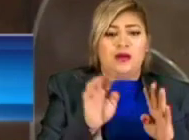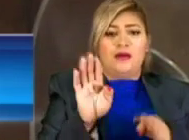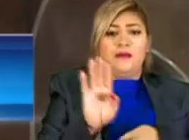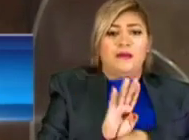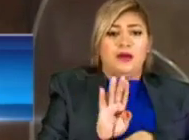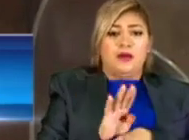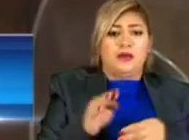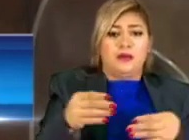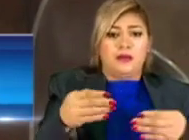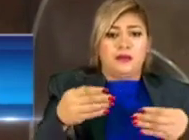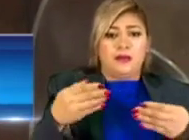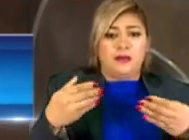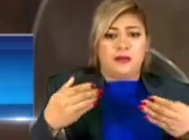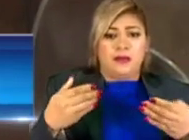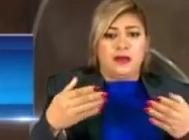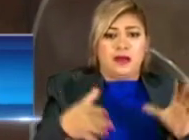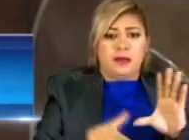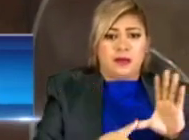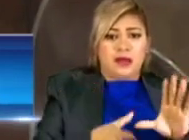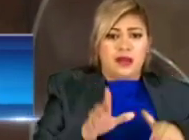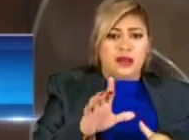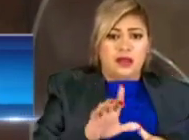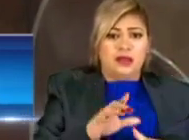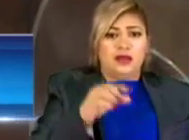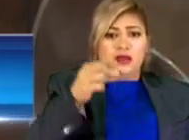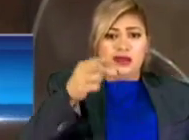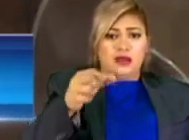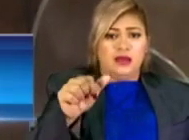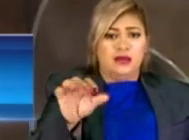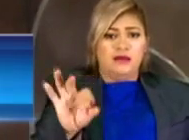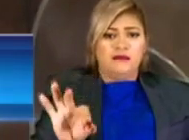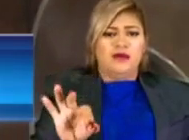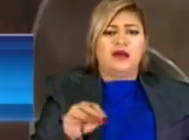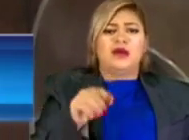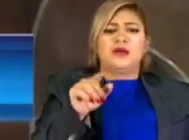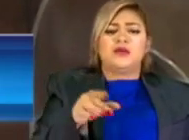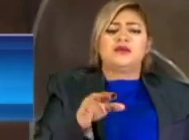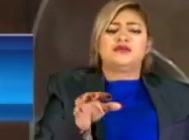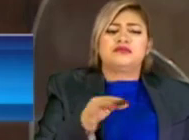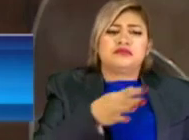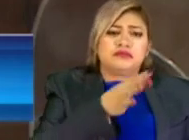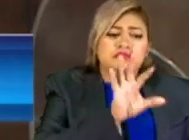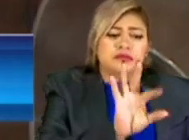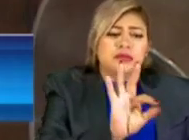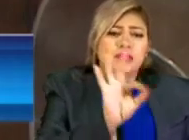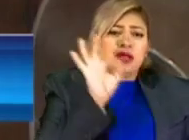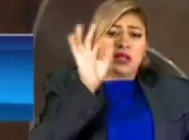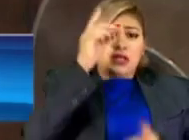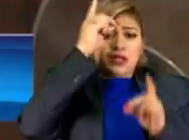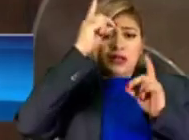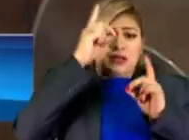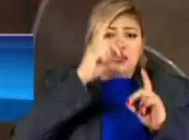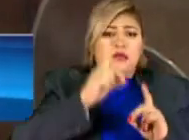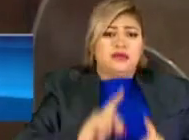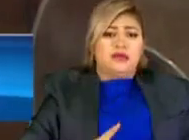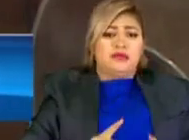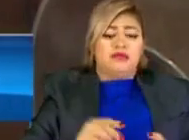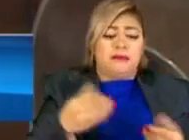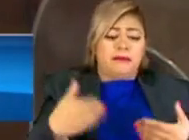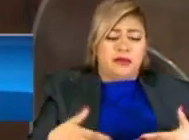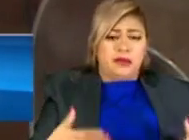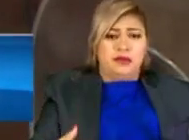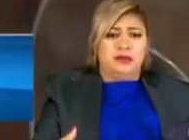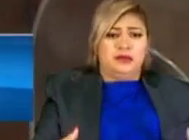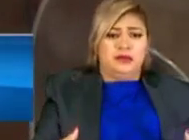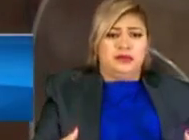para América Latina, la CAF, han tomado la decisión de establecer sus sedes regionales en Panamá.